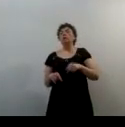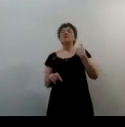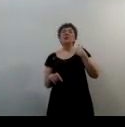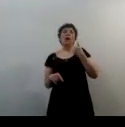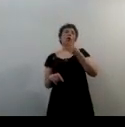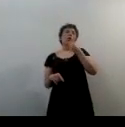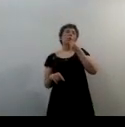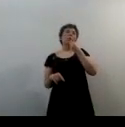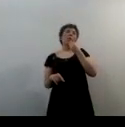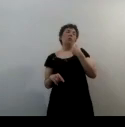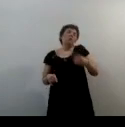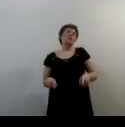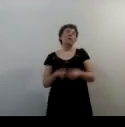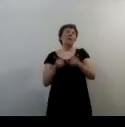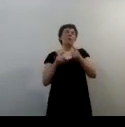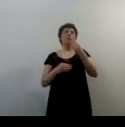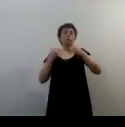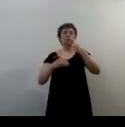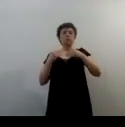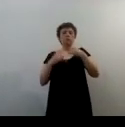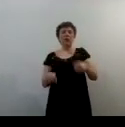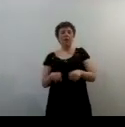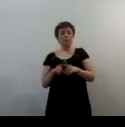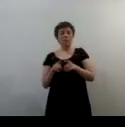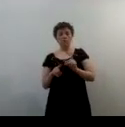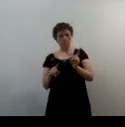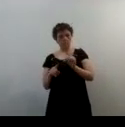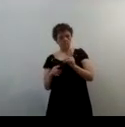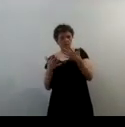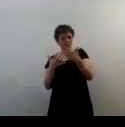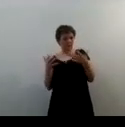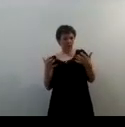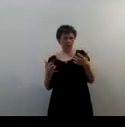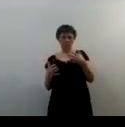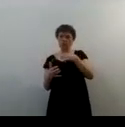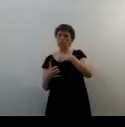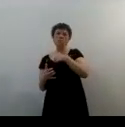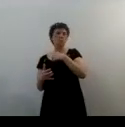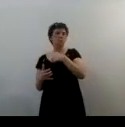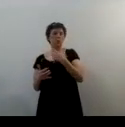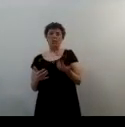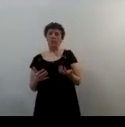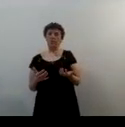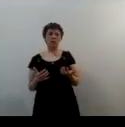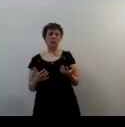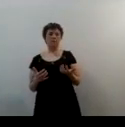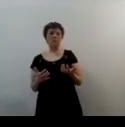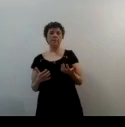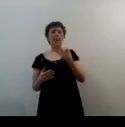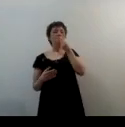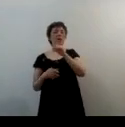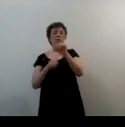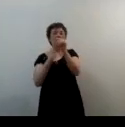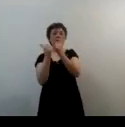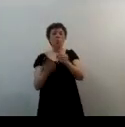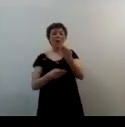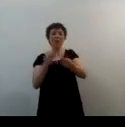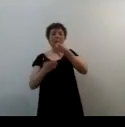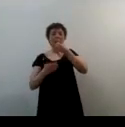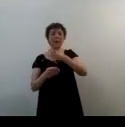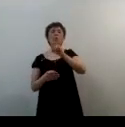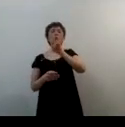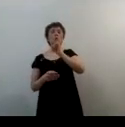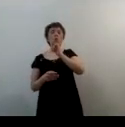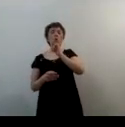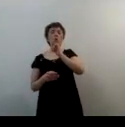quiero. Esa frase es la más habitual de la historia. Y esa frase, la mejor manera de que no ocurra es no